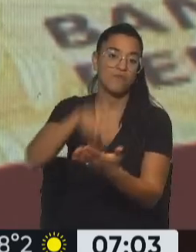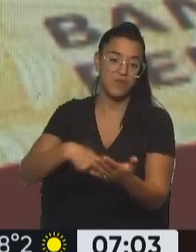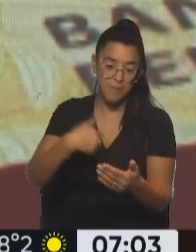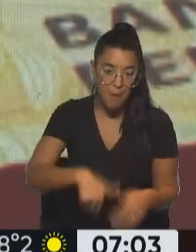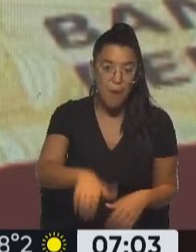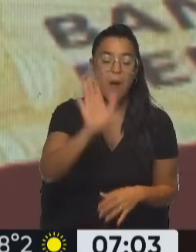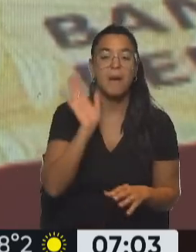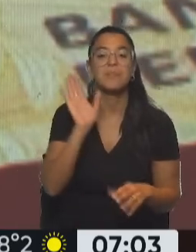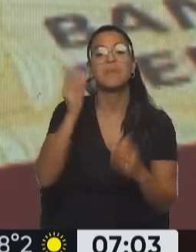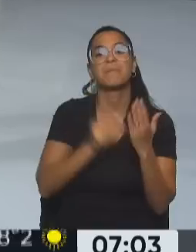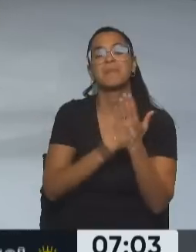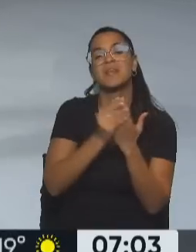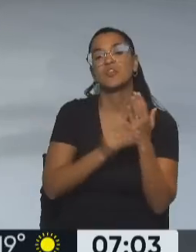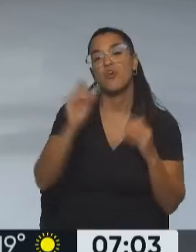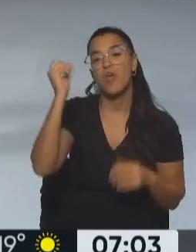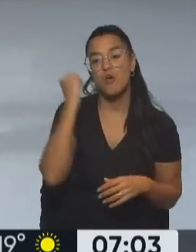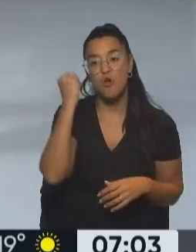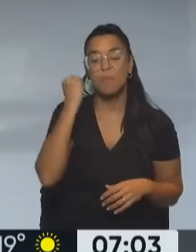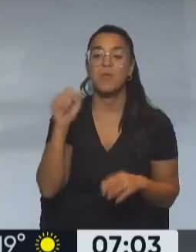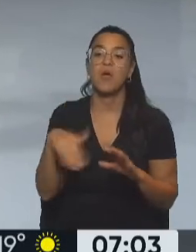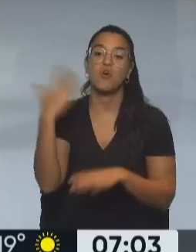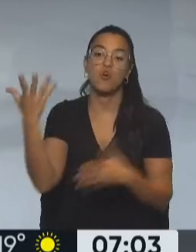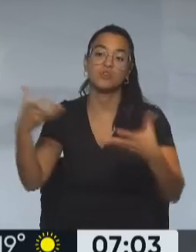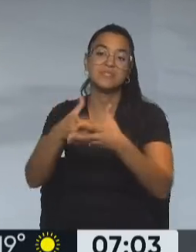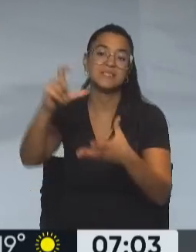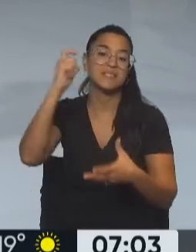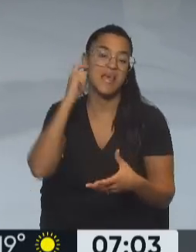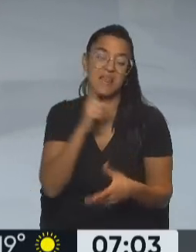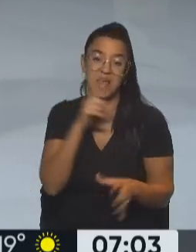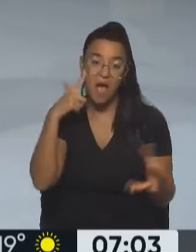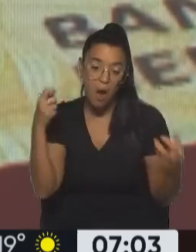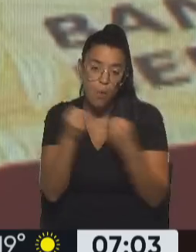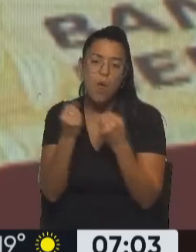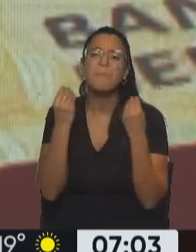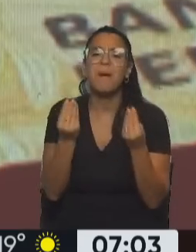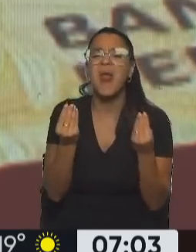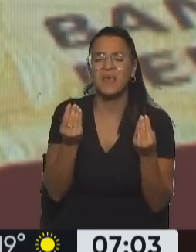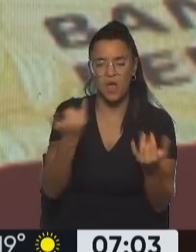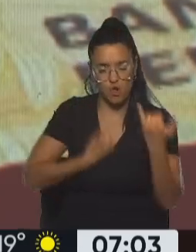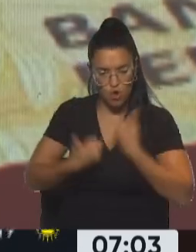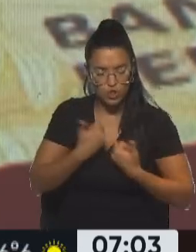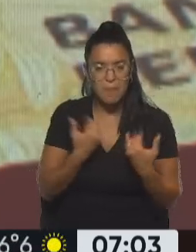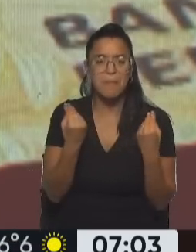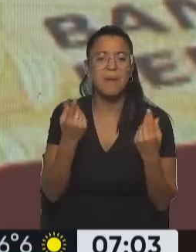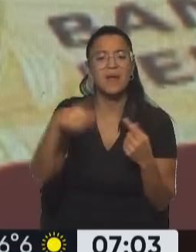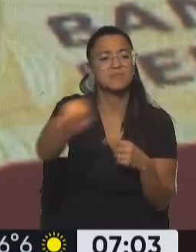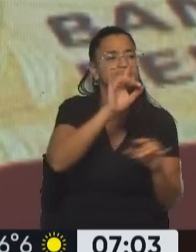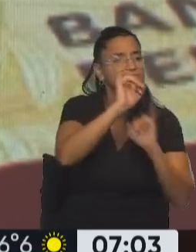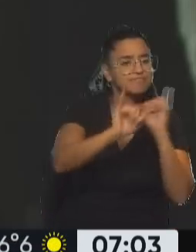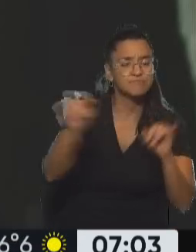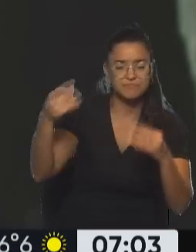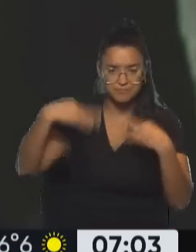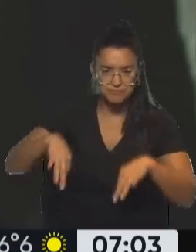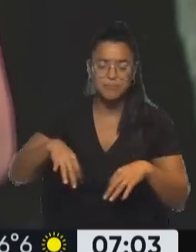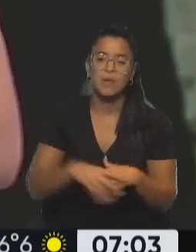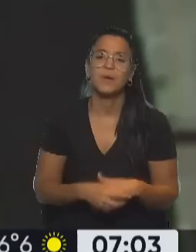palabra, el ministro de Economía con las principales centrales obreras con la CGT, exacto. ¿Para qué en particular? A ver, contáselo para que lo entienda que vos lo haces tan bien.